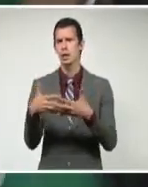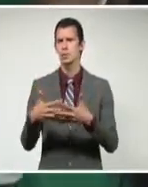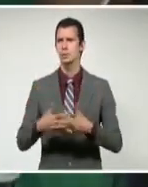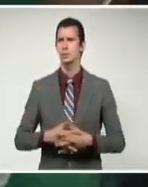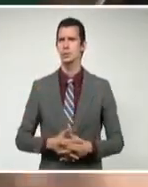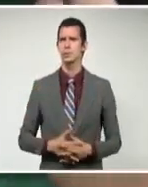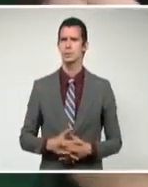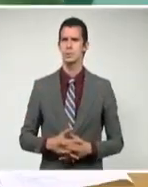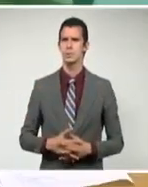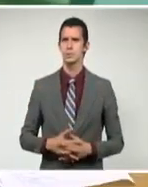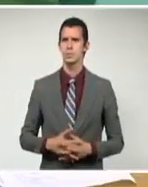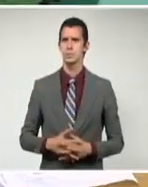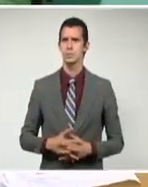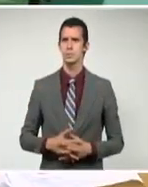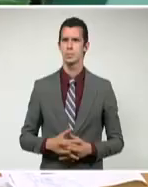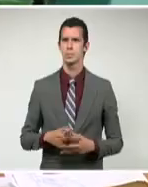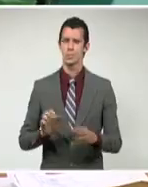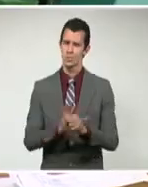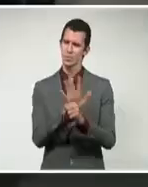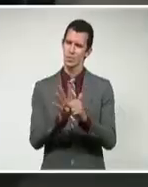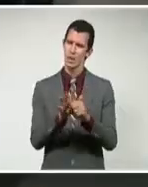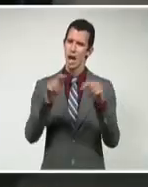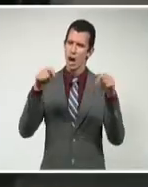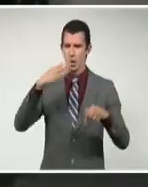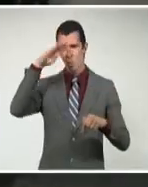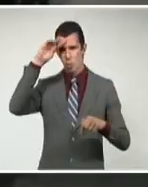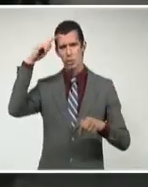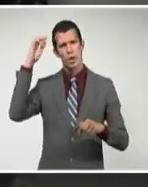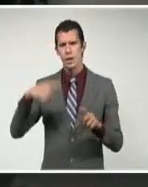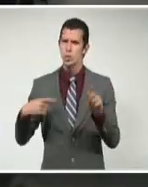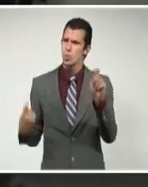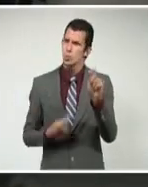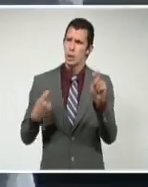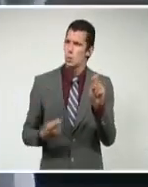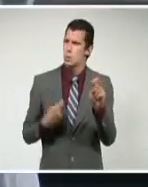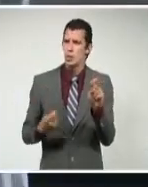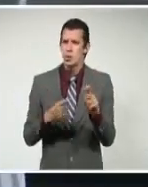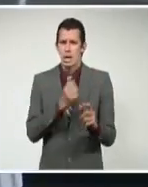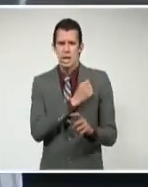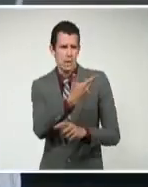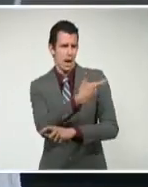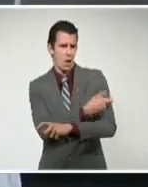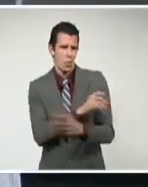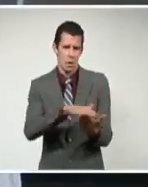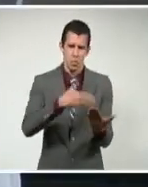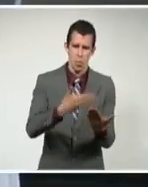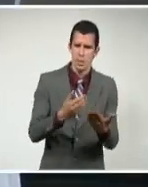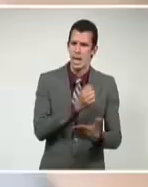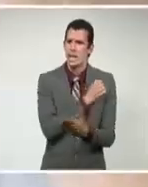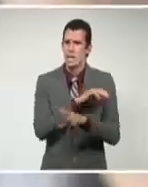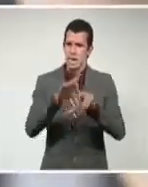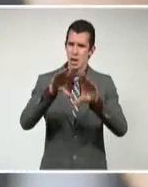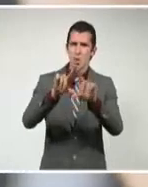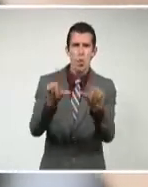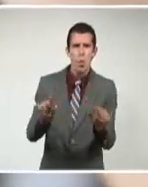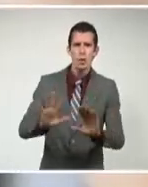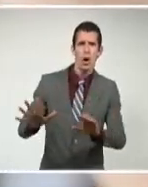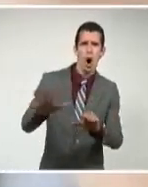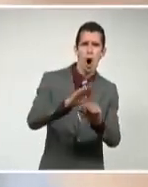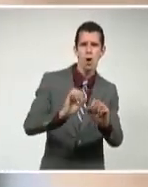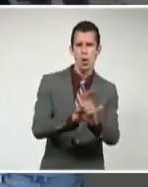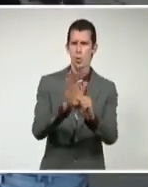el verdadero protagonista de hazañas de verdad, cuando los científicos, los profesionales de la salud, millones